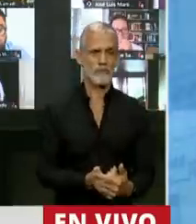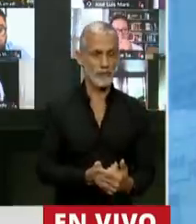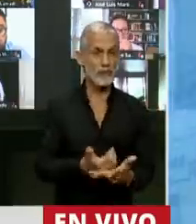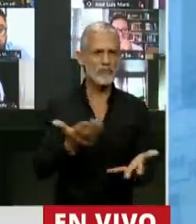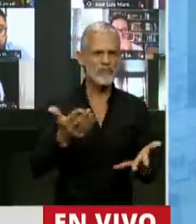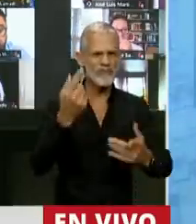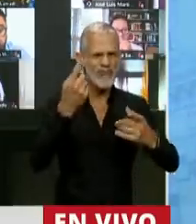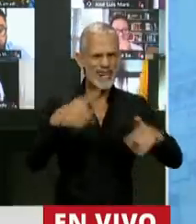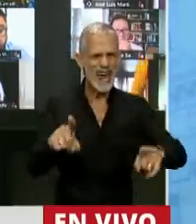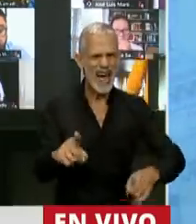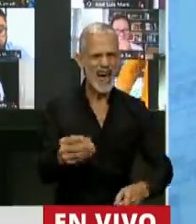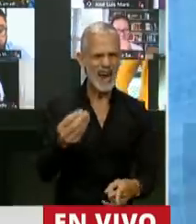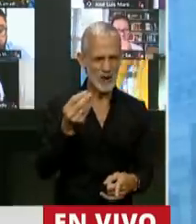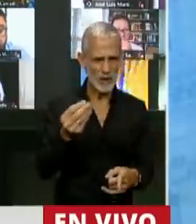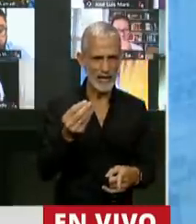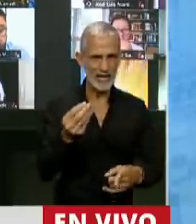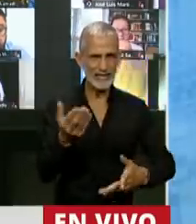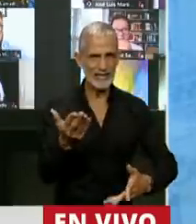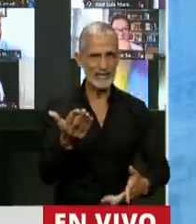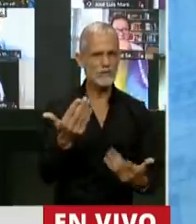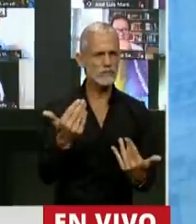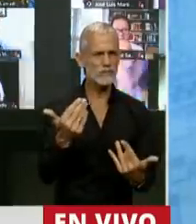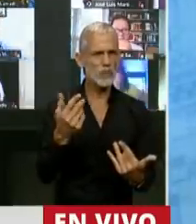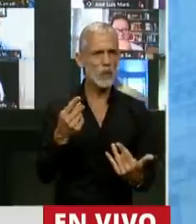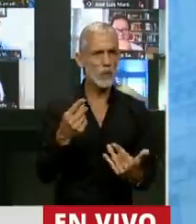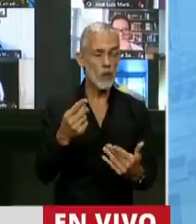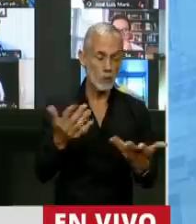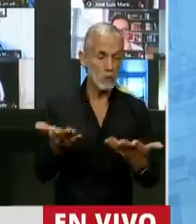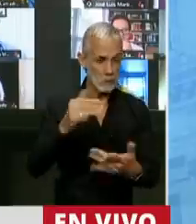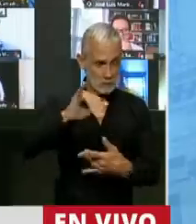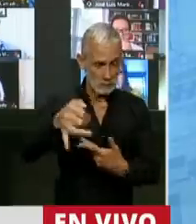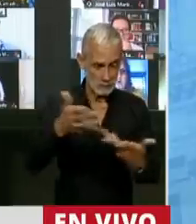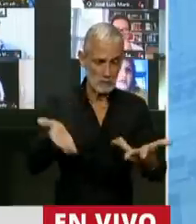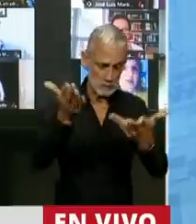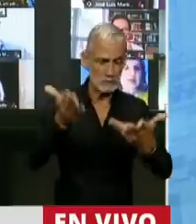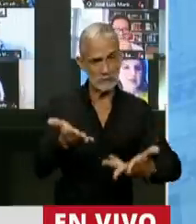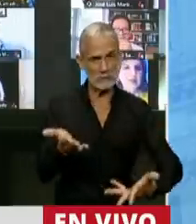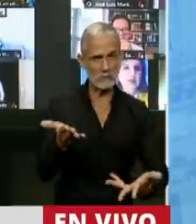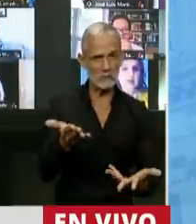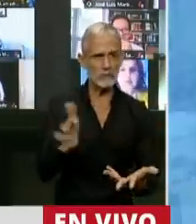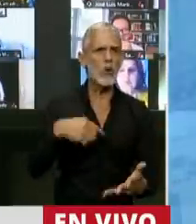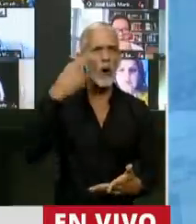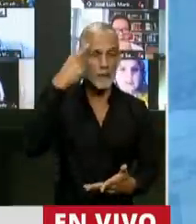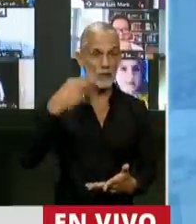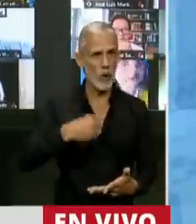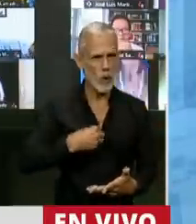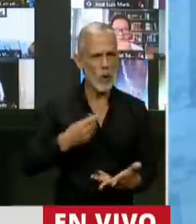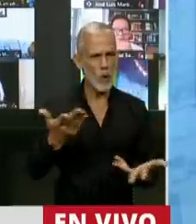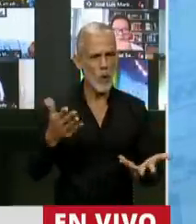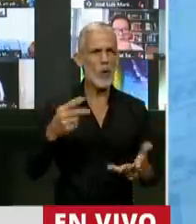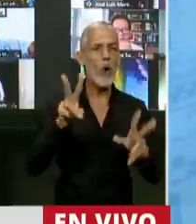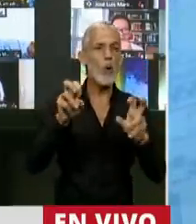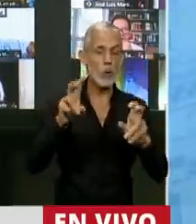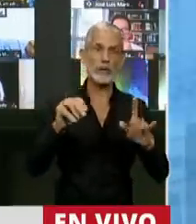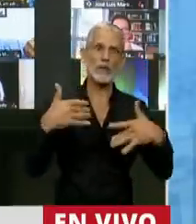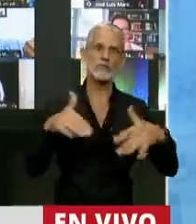Lo extraño de esto es que cuando accedemos a su tratamiento, pensando que era de buena fe, que nadie quería utilizar un tema que es